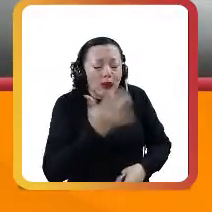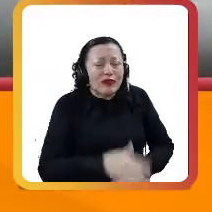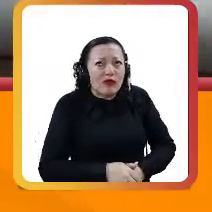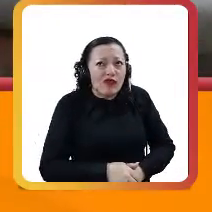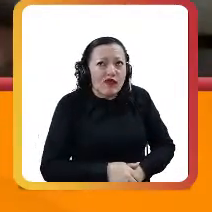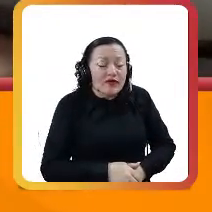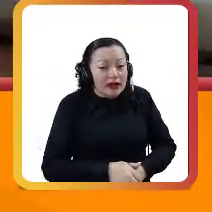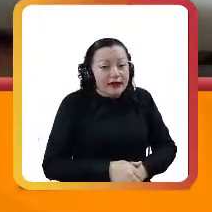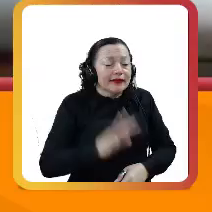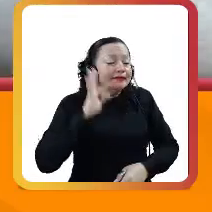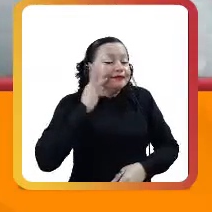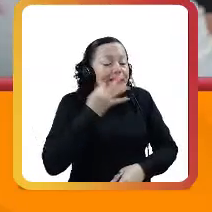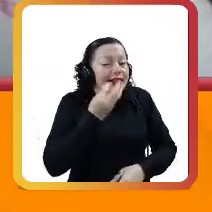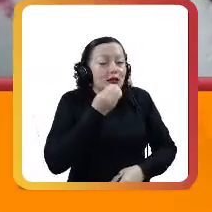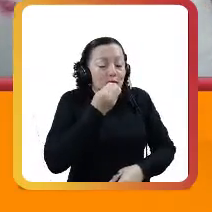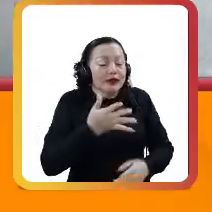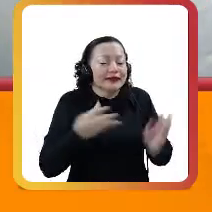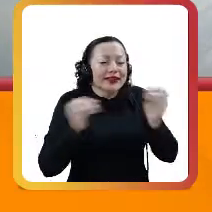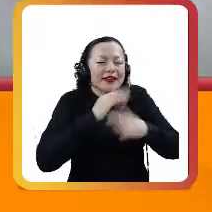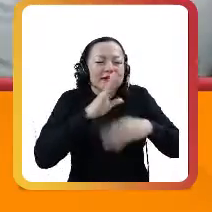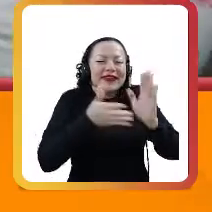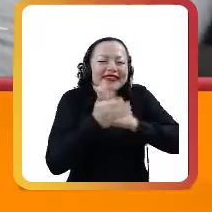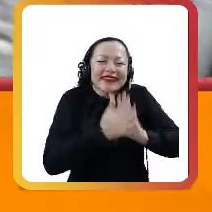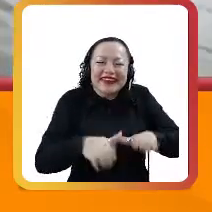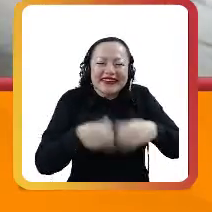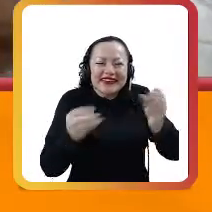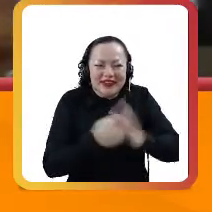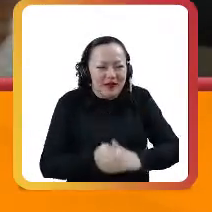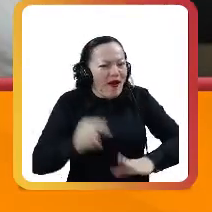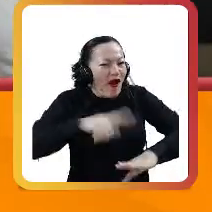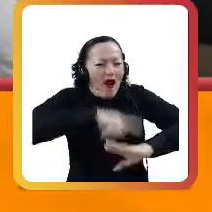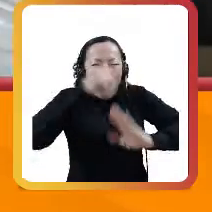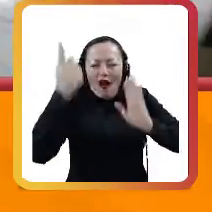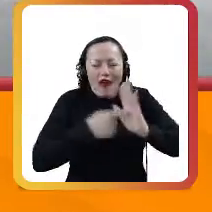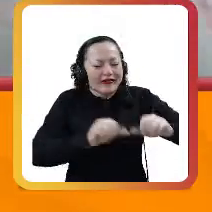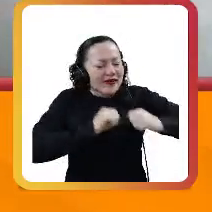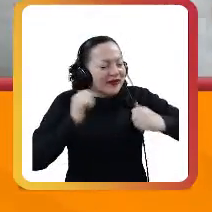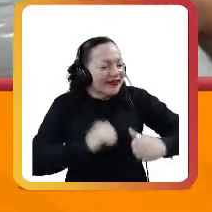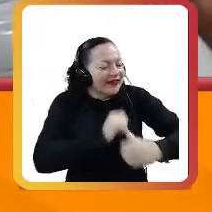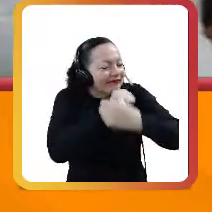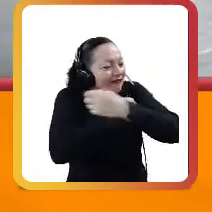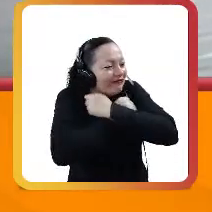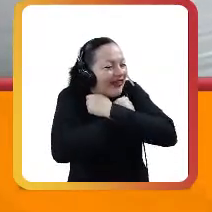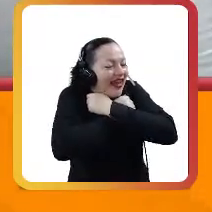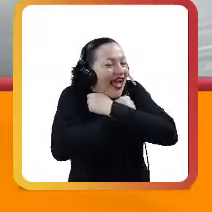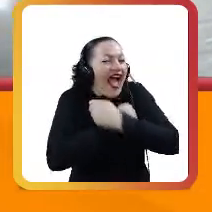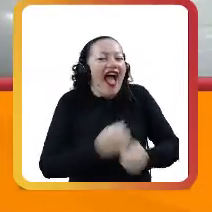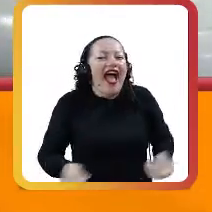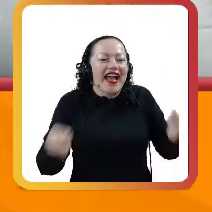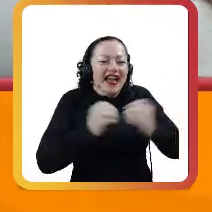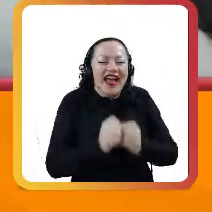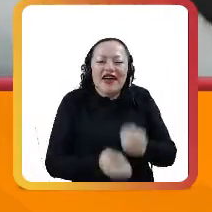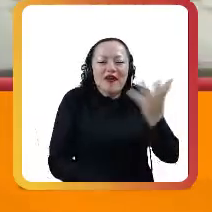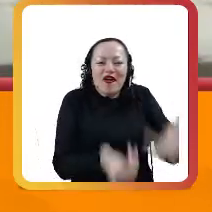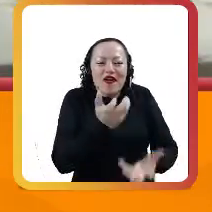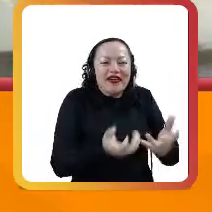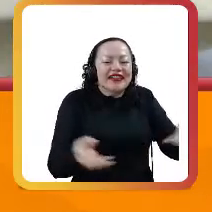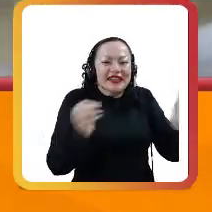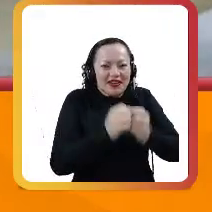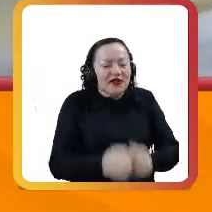Son muy ricos, pero sí, pues lo hicimos nosotros y lo hicimos con todo el amor. Y mientras haya amor en receta,